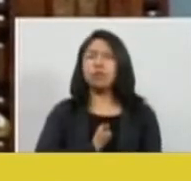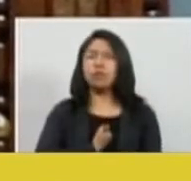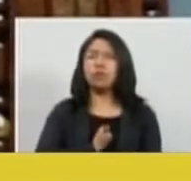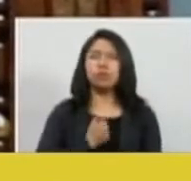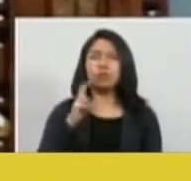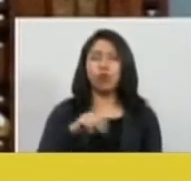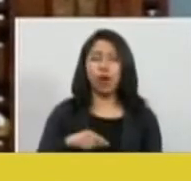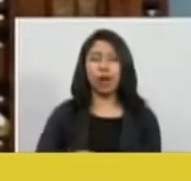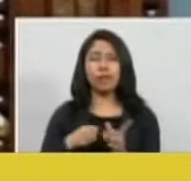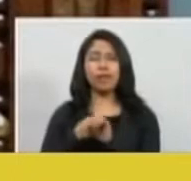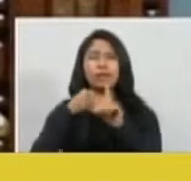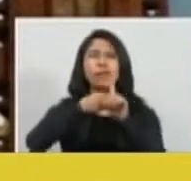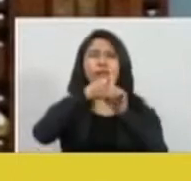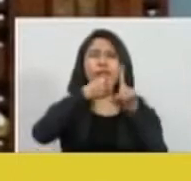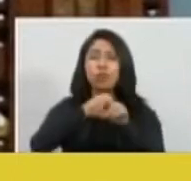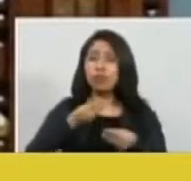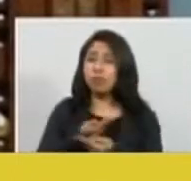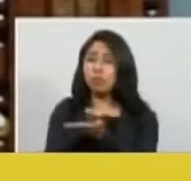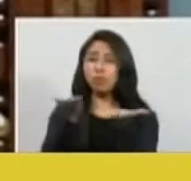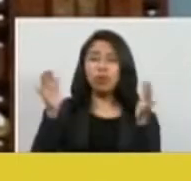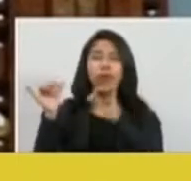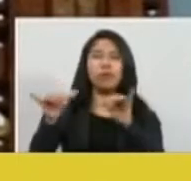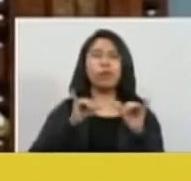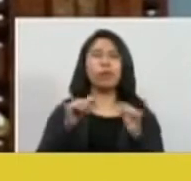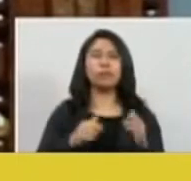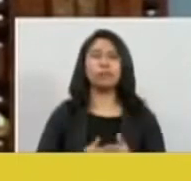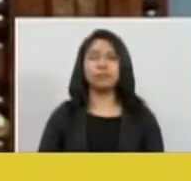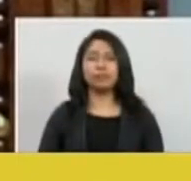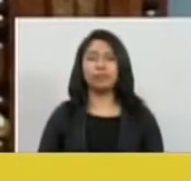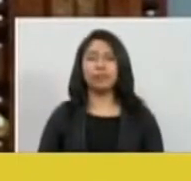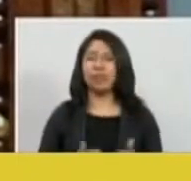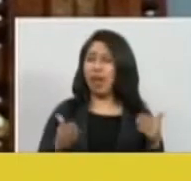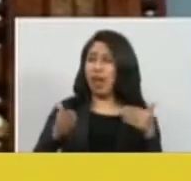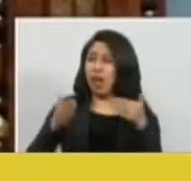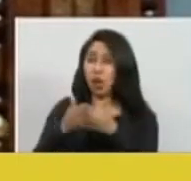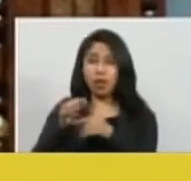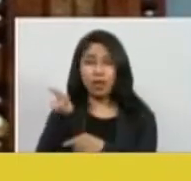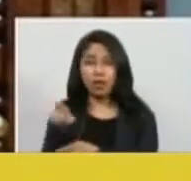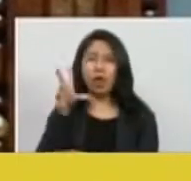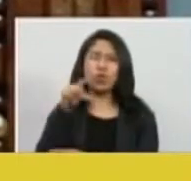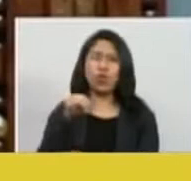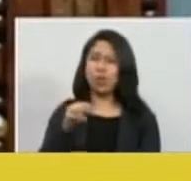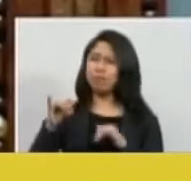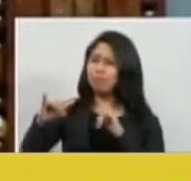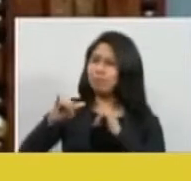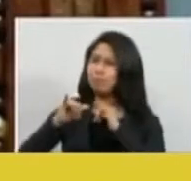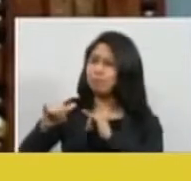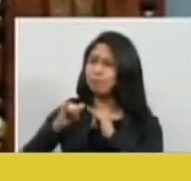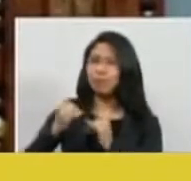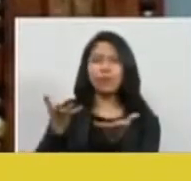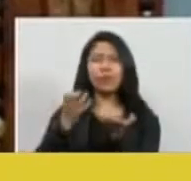sino también por ellos. Y no en contra de ellos. Buscamos